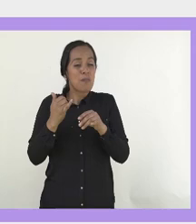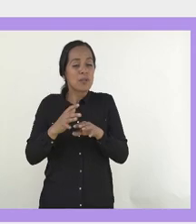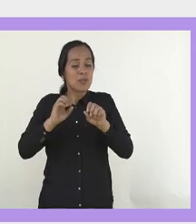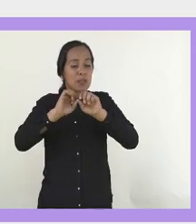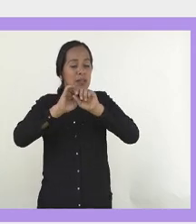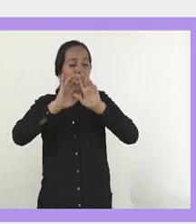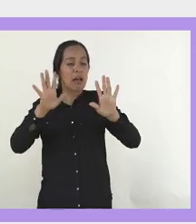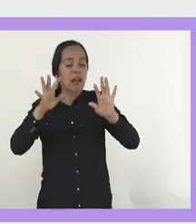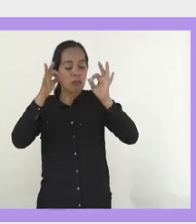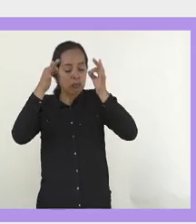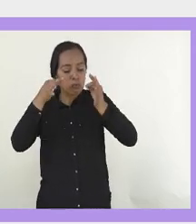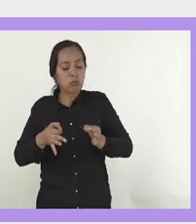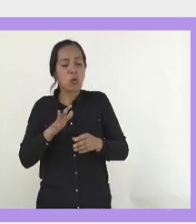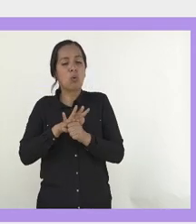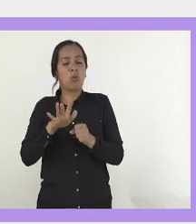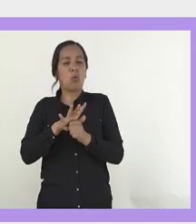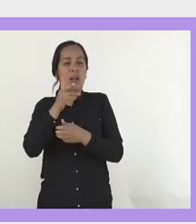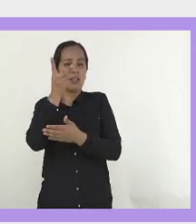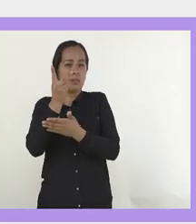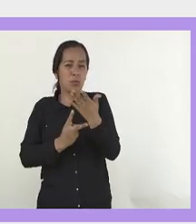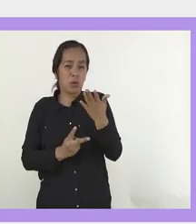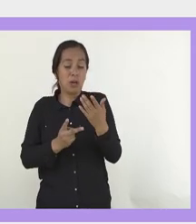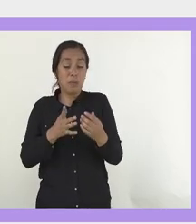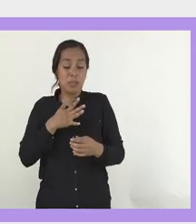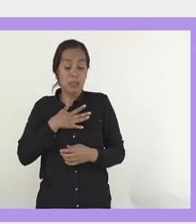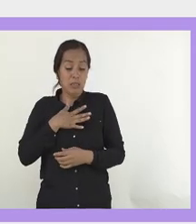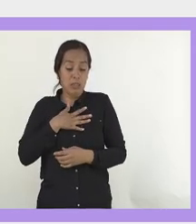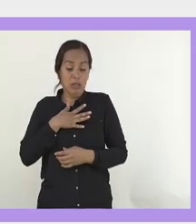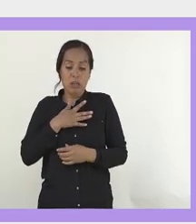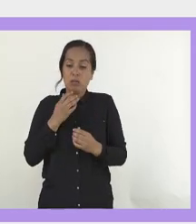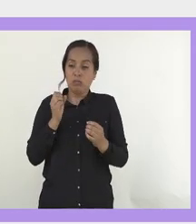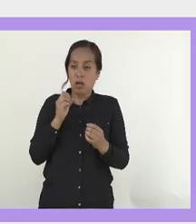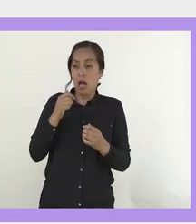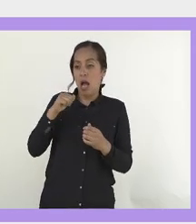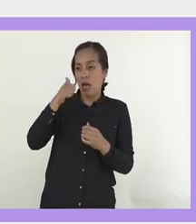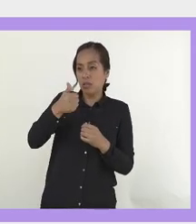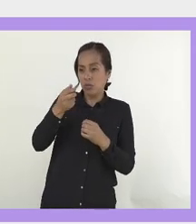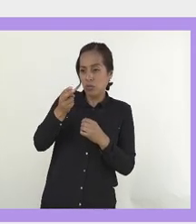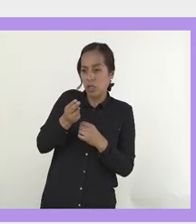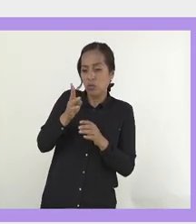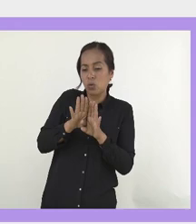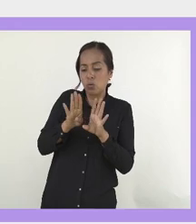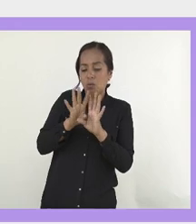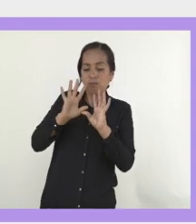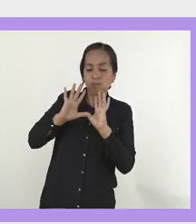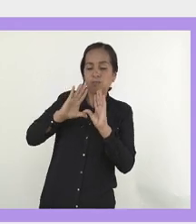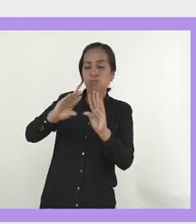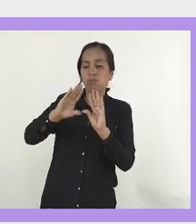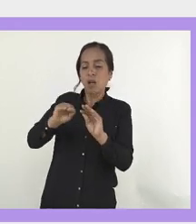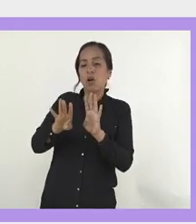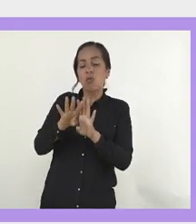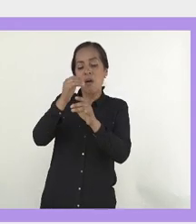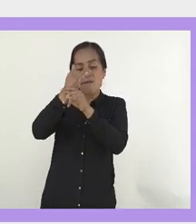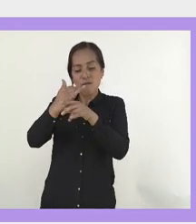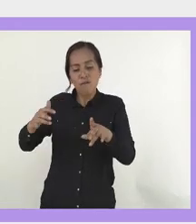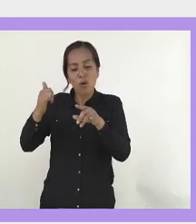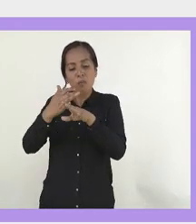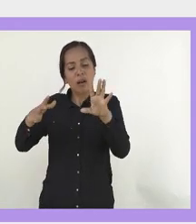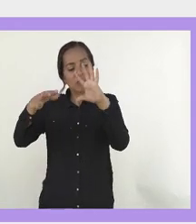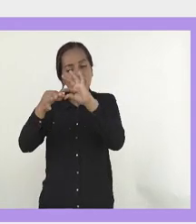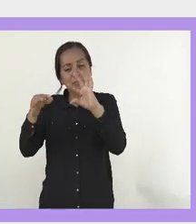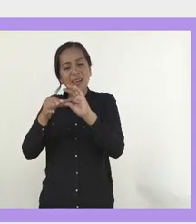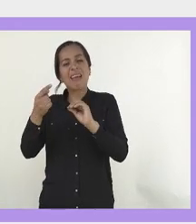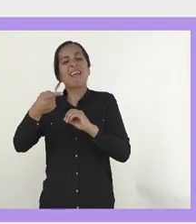sobre Qué programas creo que de nuestra parte también hacia ustedes informarles y comunicar más Qué estamos haciendo